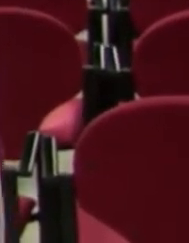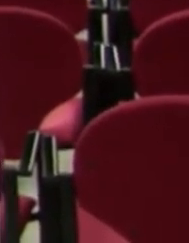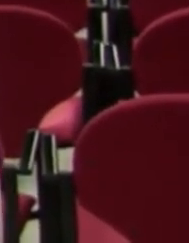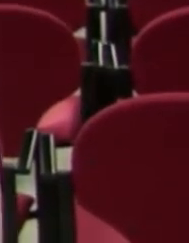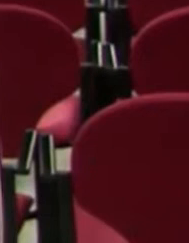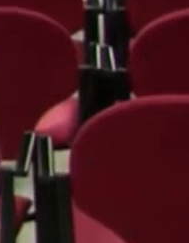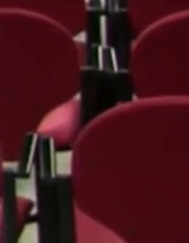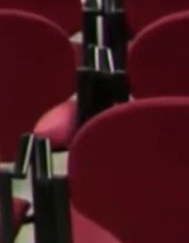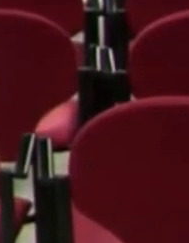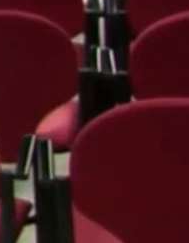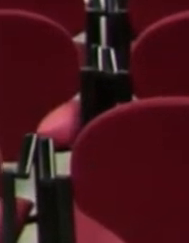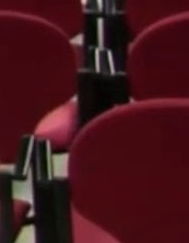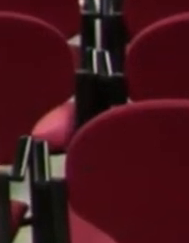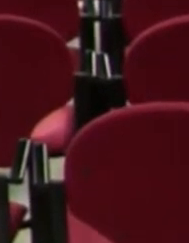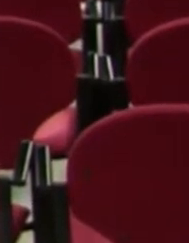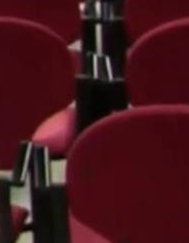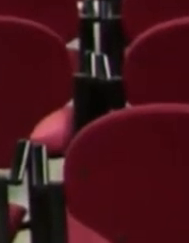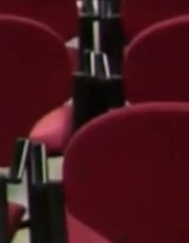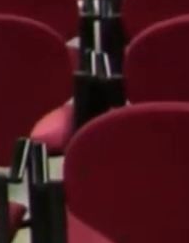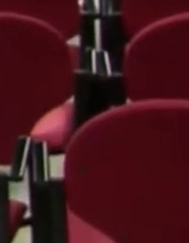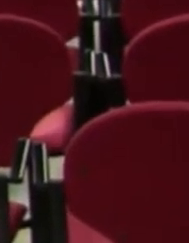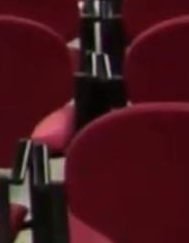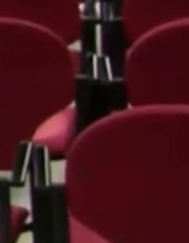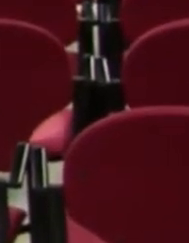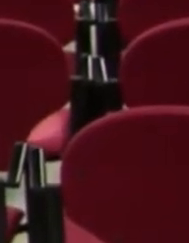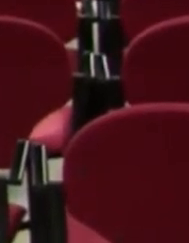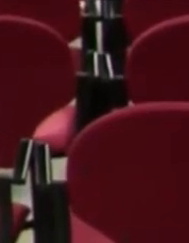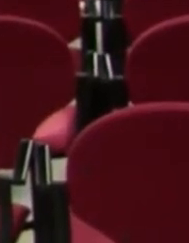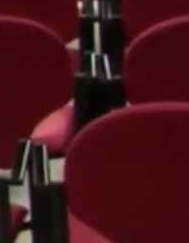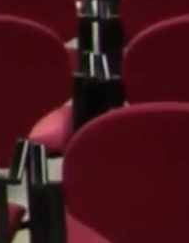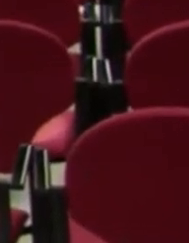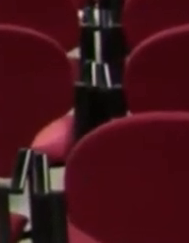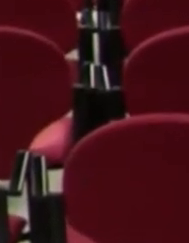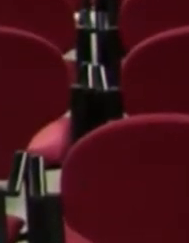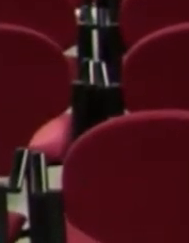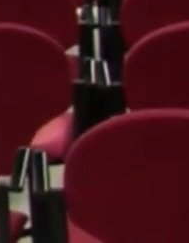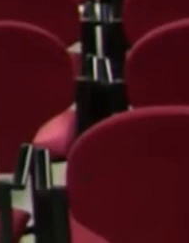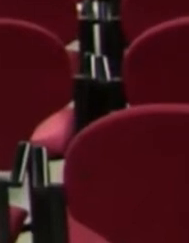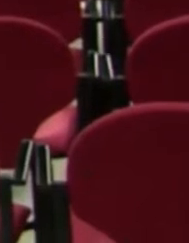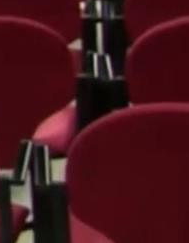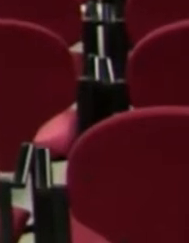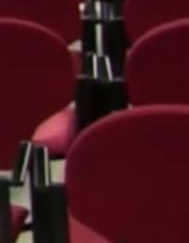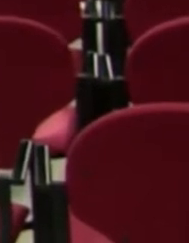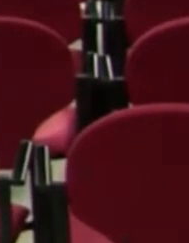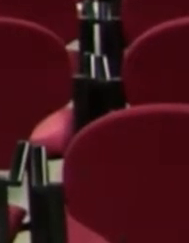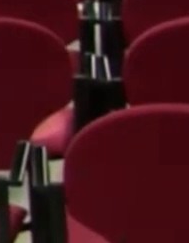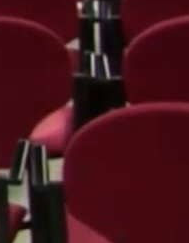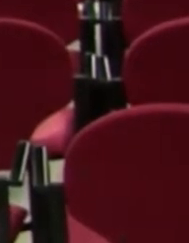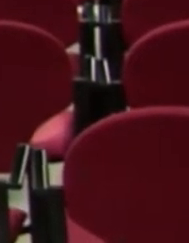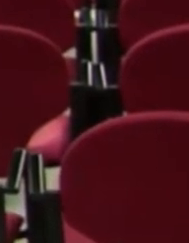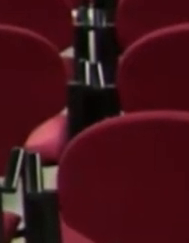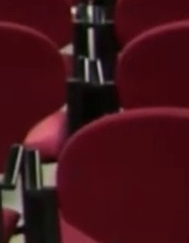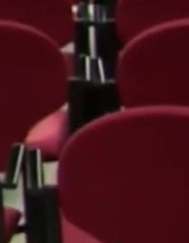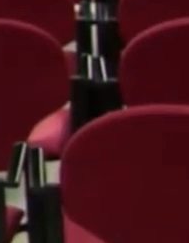pues acciones que se aprendan, descubran o se comenten en los distintos talleres, pues